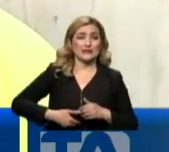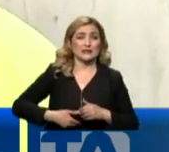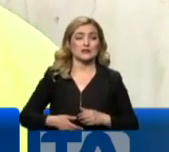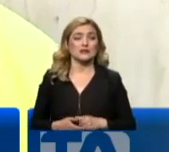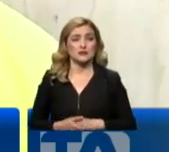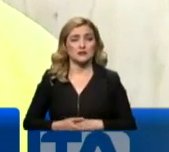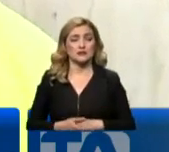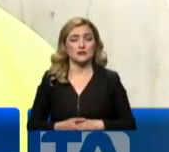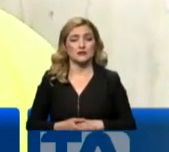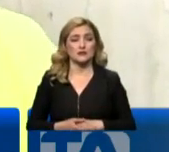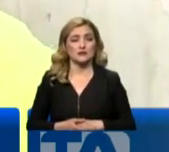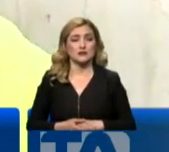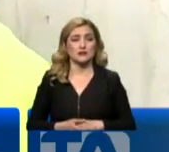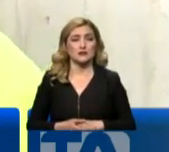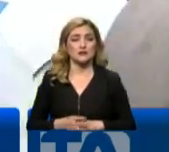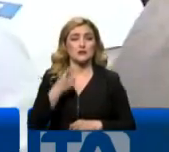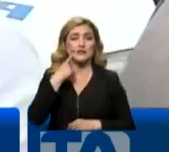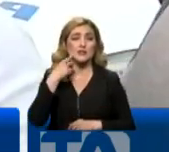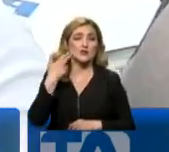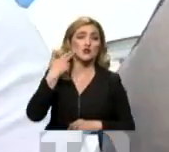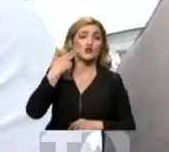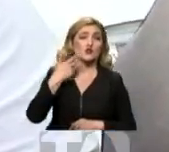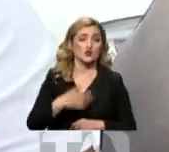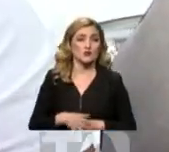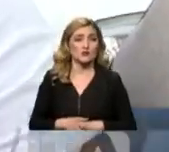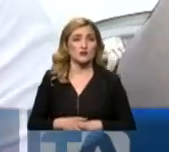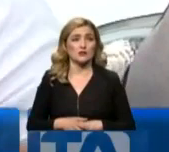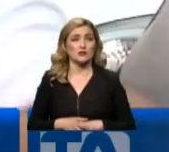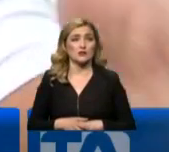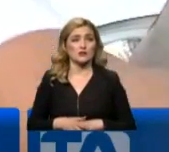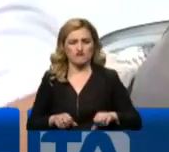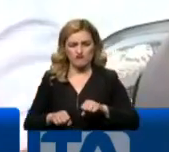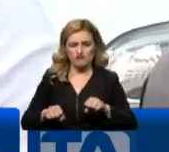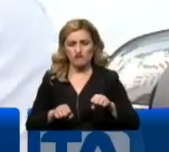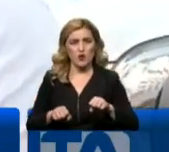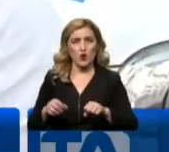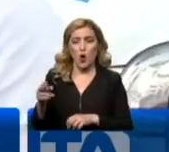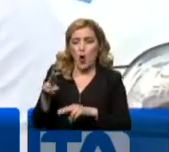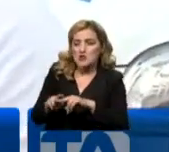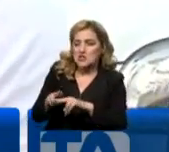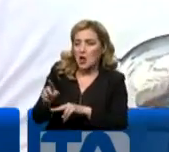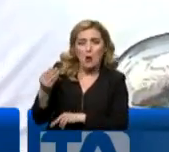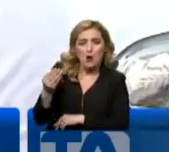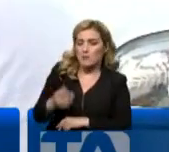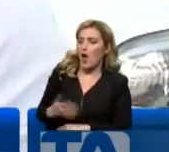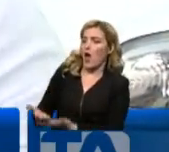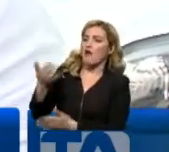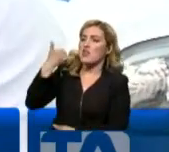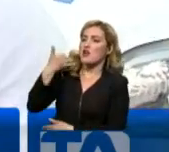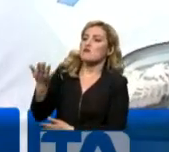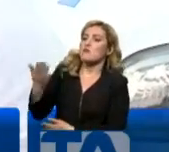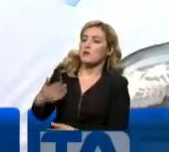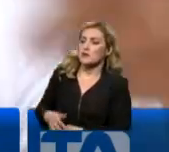y otro a la altura de la mandíbula. Le atrás se bajó encañonar a un chico que estaba sentado y le llamó el teléfono, cogió,